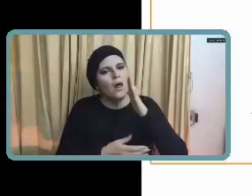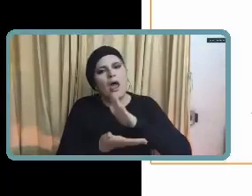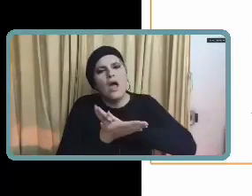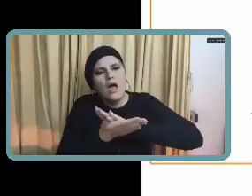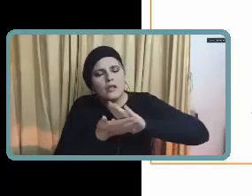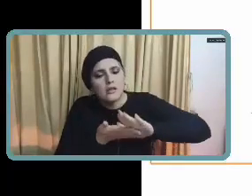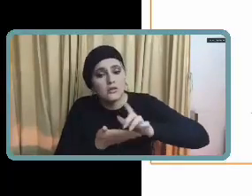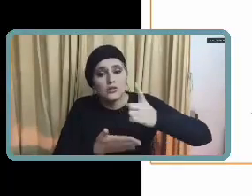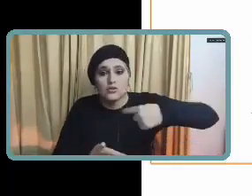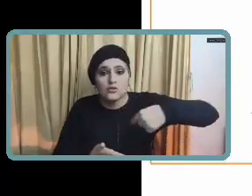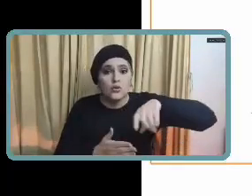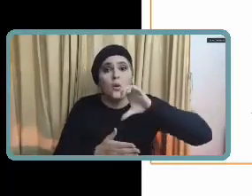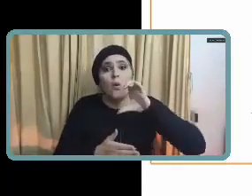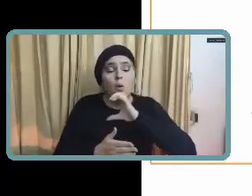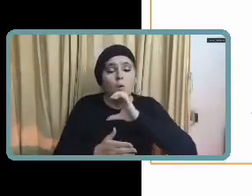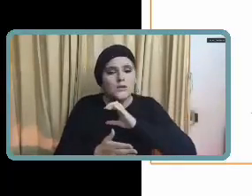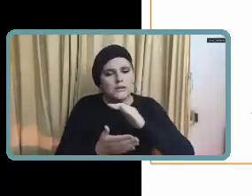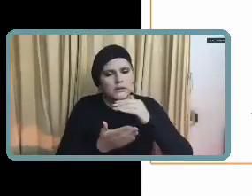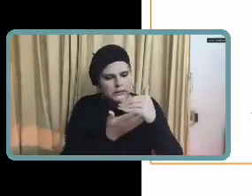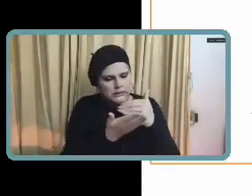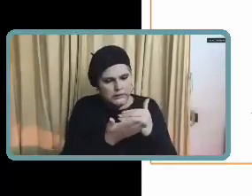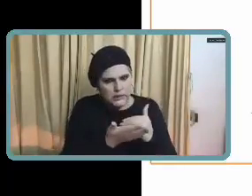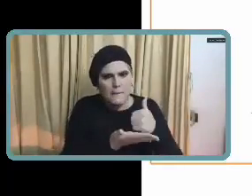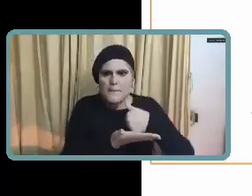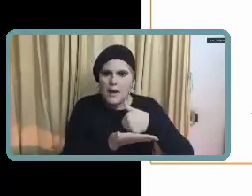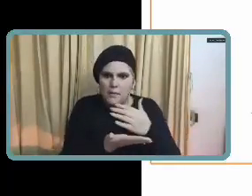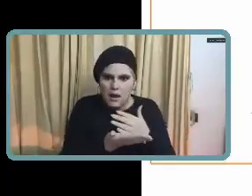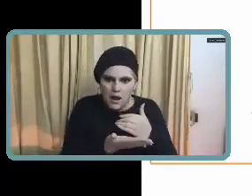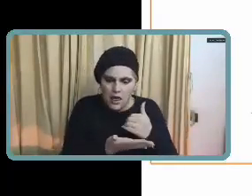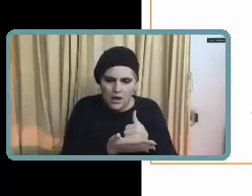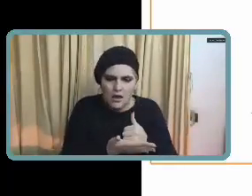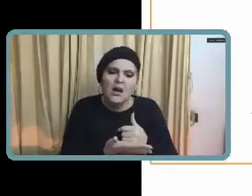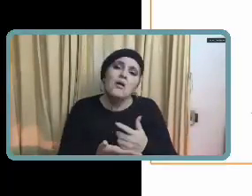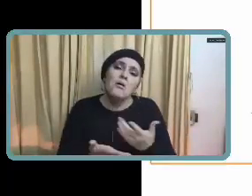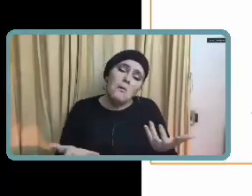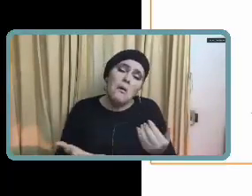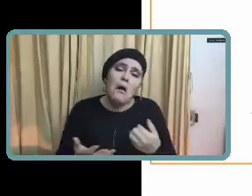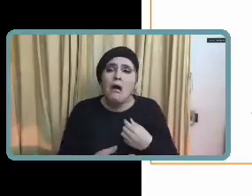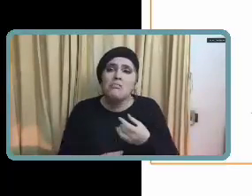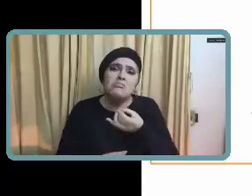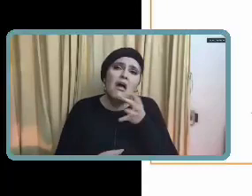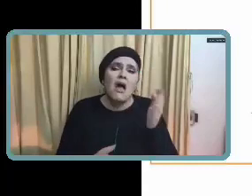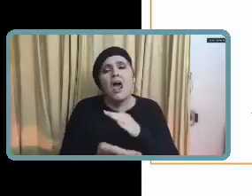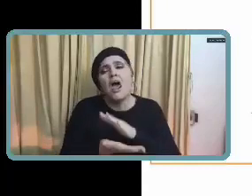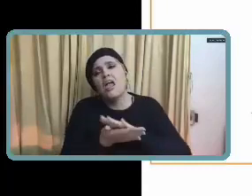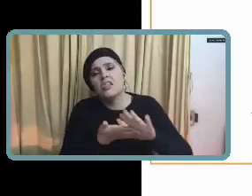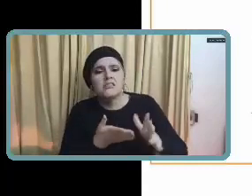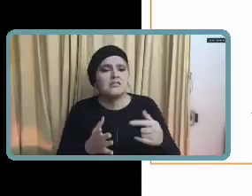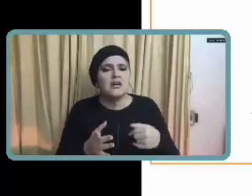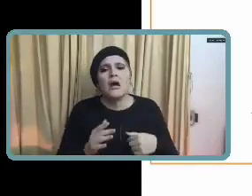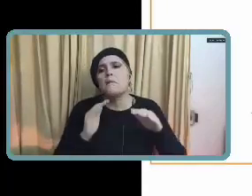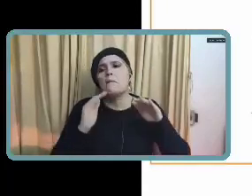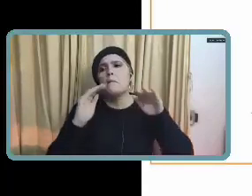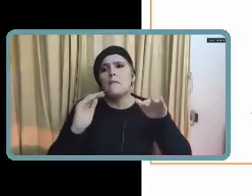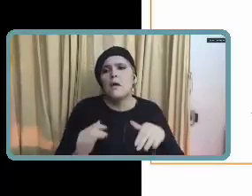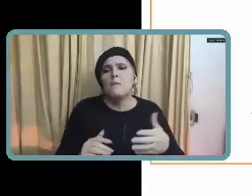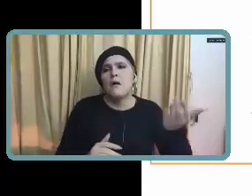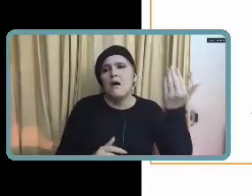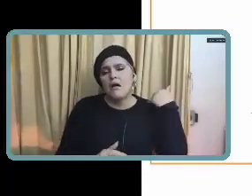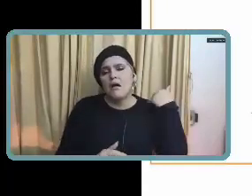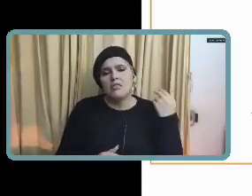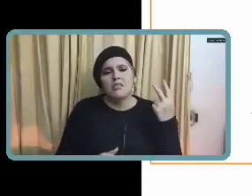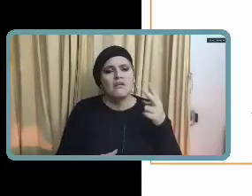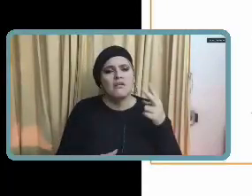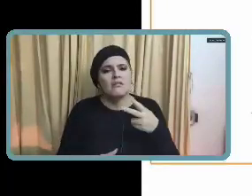preparado. No es un curso en que nosotros dijimos, vamos a ir a hacer un curso gratuito, voy a llevar las mismas charlas que hago toda la vida. Todos nos